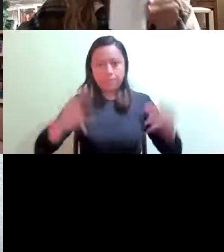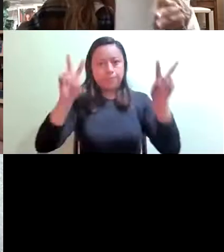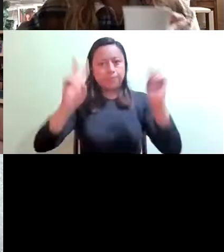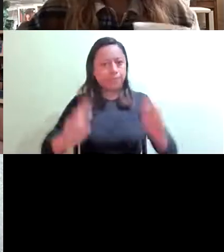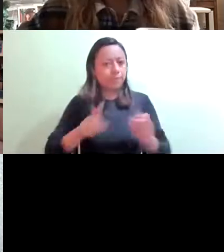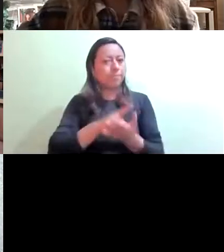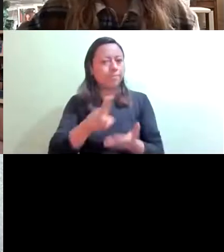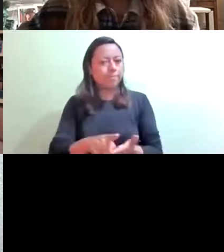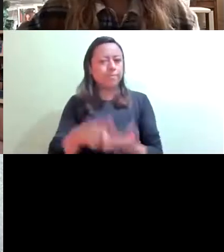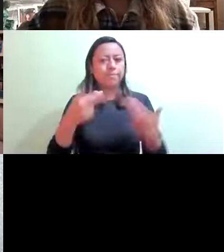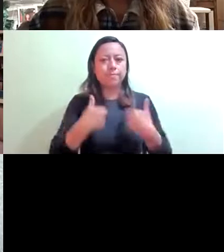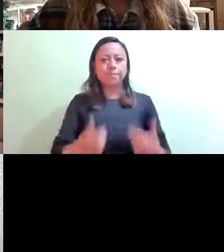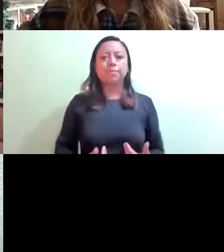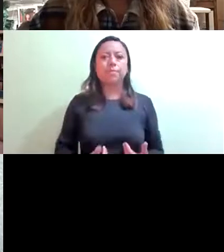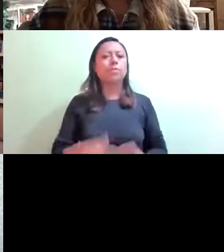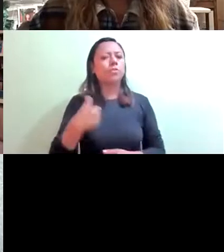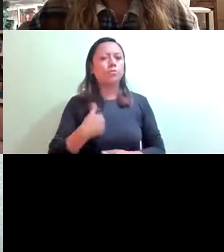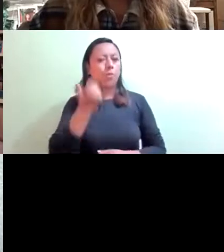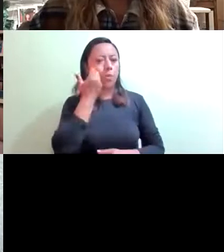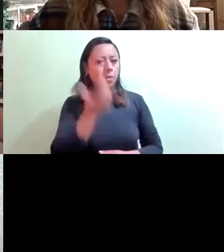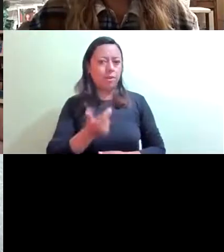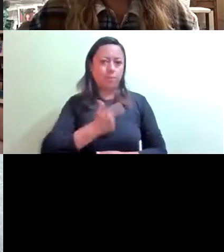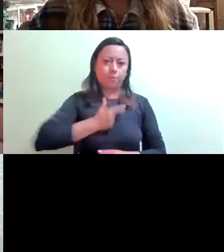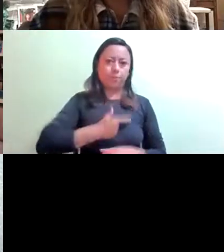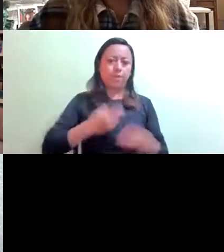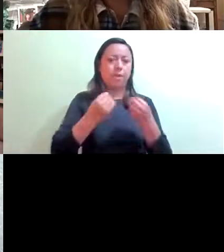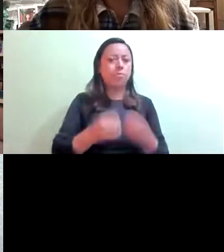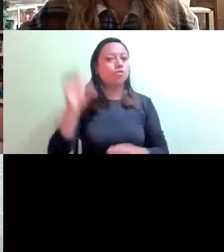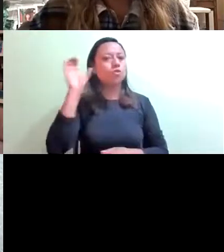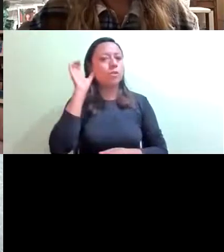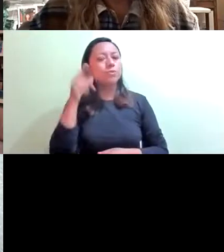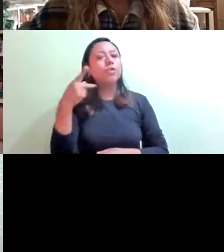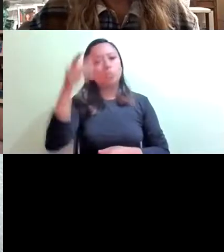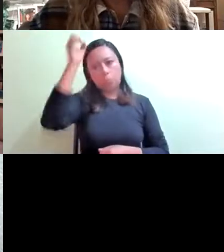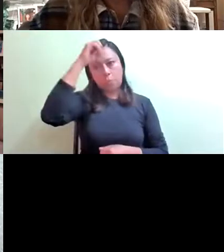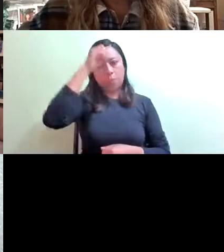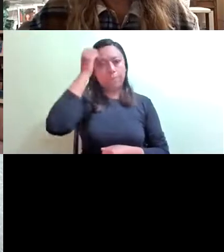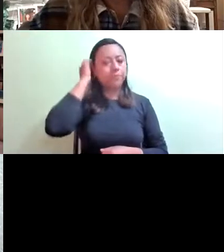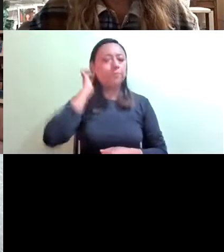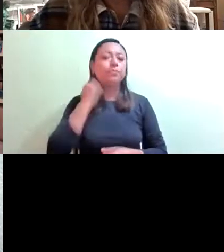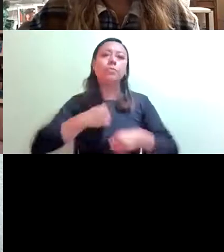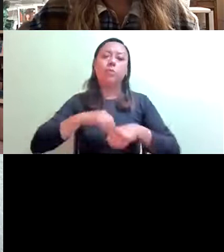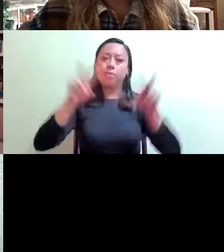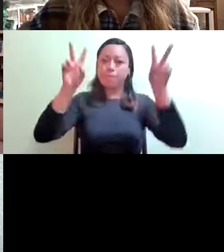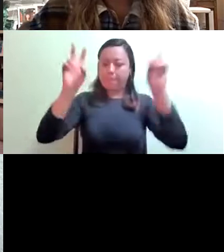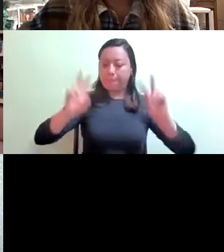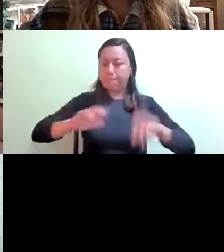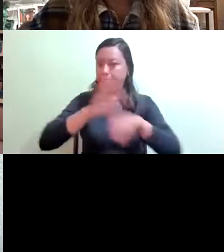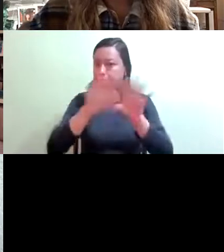humanos. Me gustaría mucho escuchar su opinión en 3 temas fundamentales que estamos